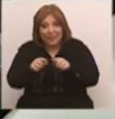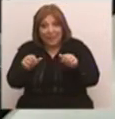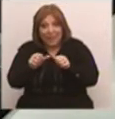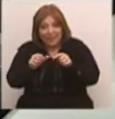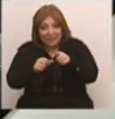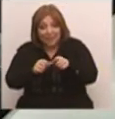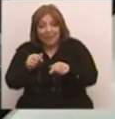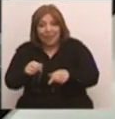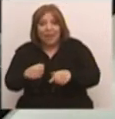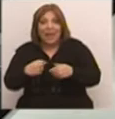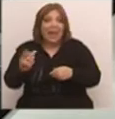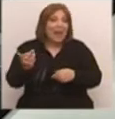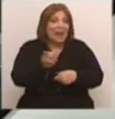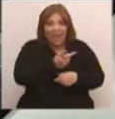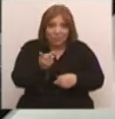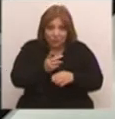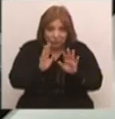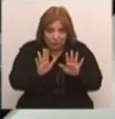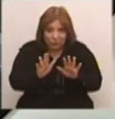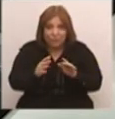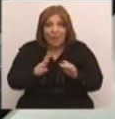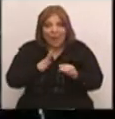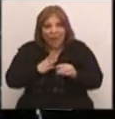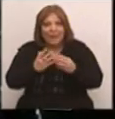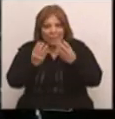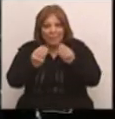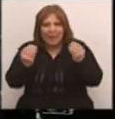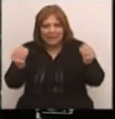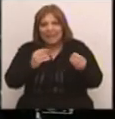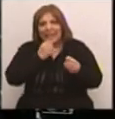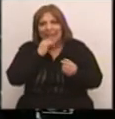y ahora se las hago a las dos, porque tenemos más ejemplos.